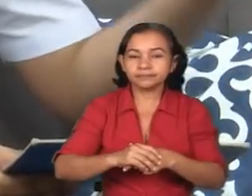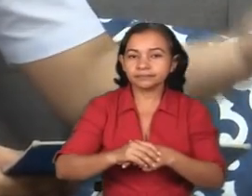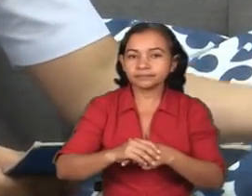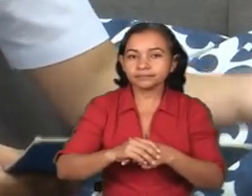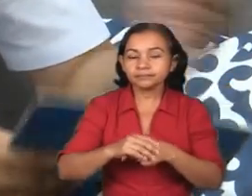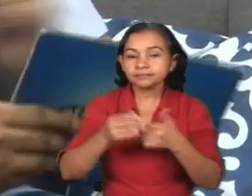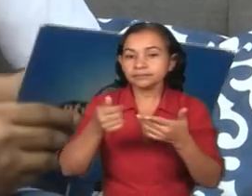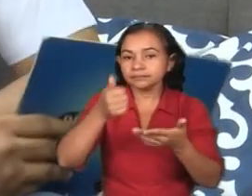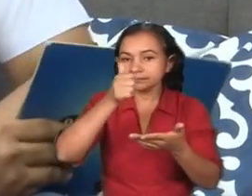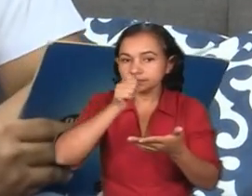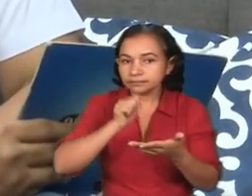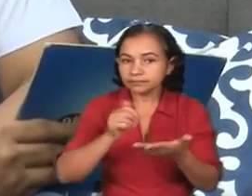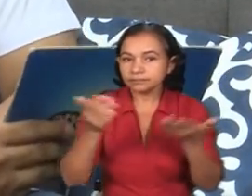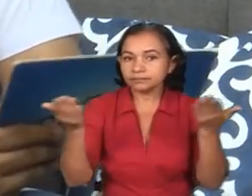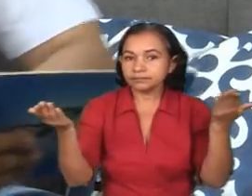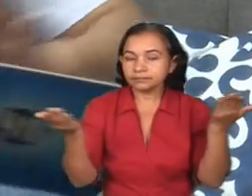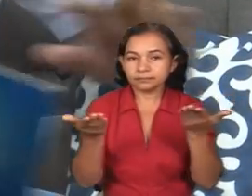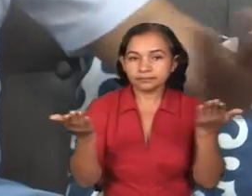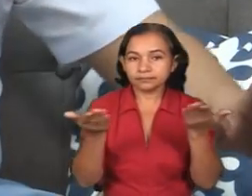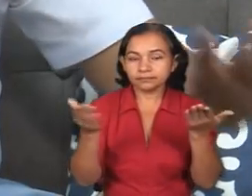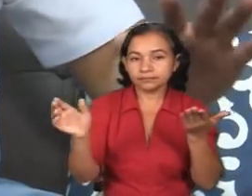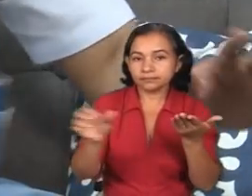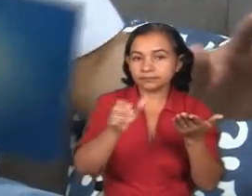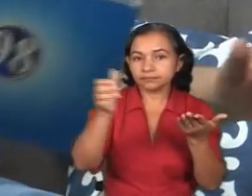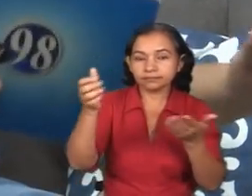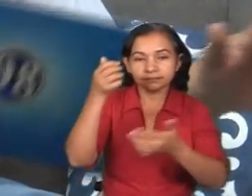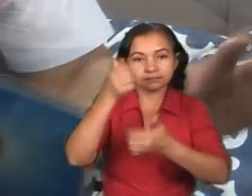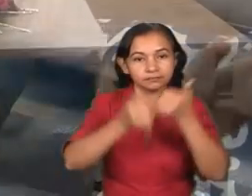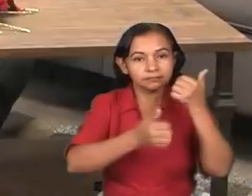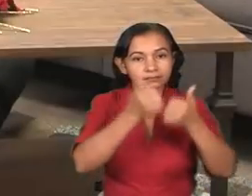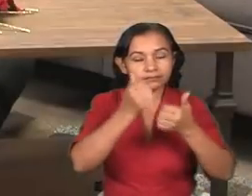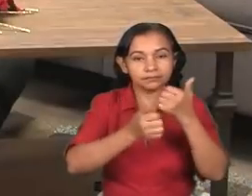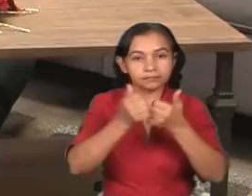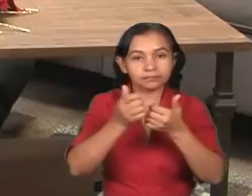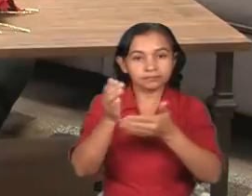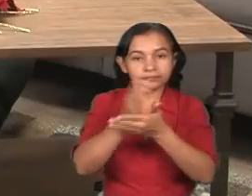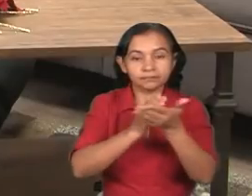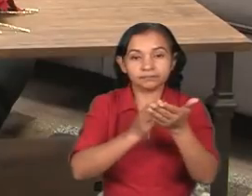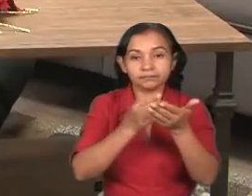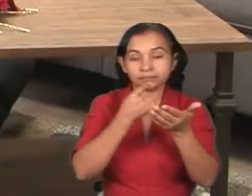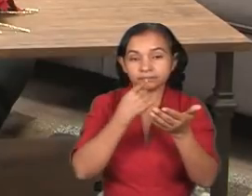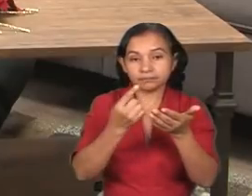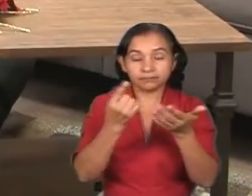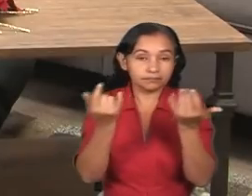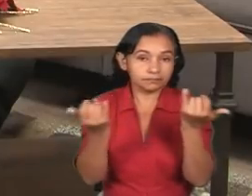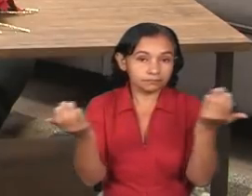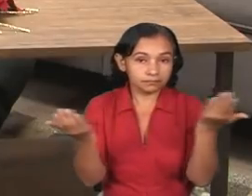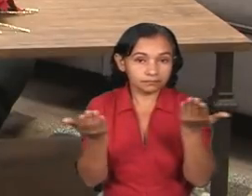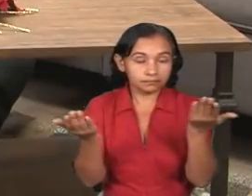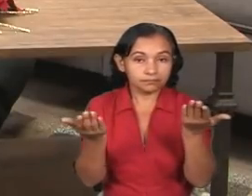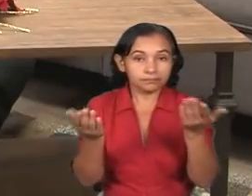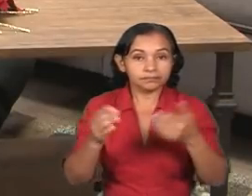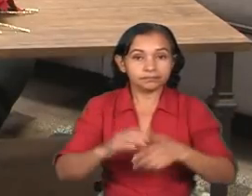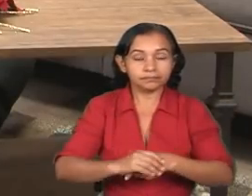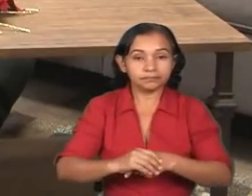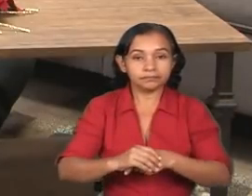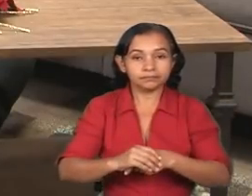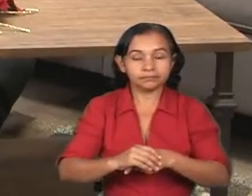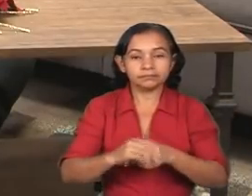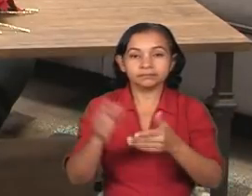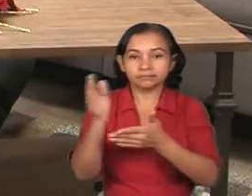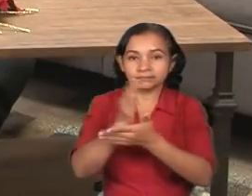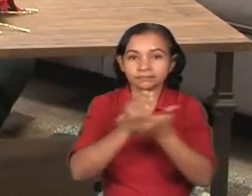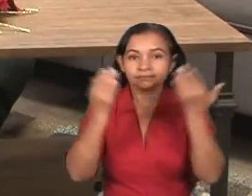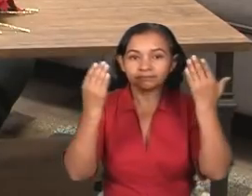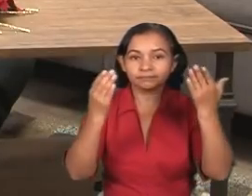el abastecimiento y también otro problema que también pocas veces se habla, que es la red de distribución? Es decir, porque sí, es algo que pasa a veces